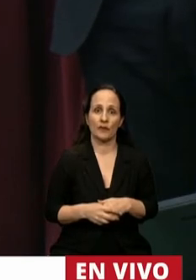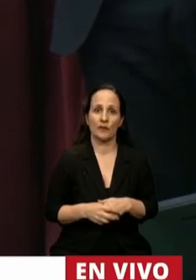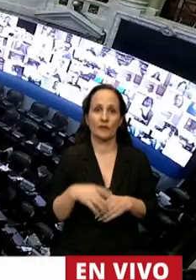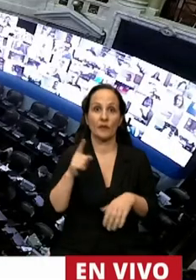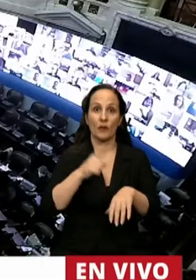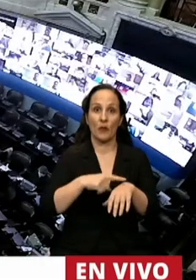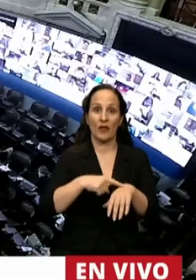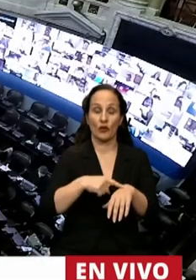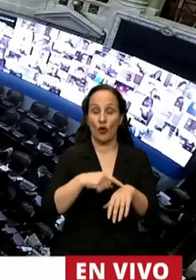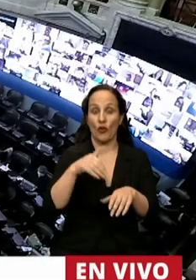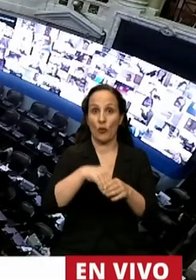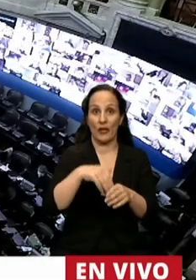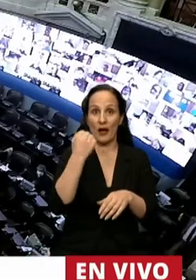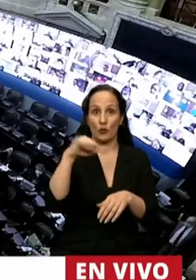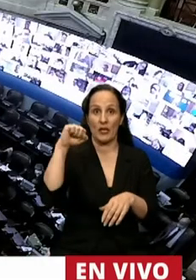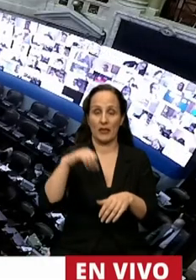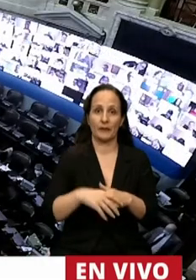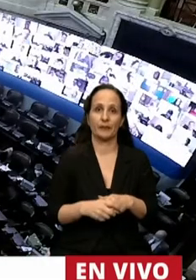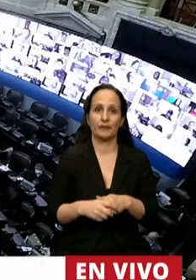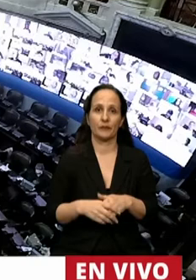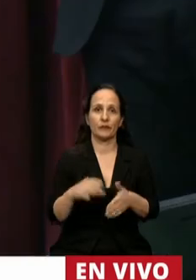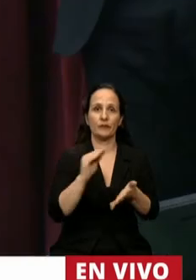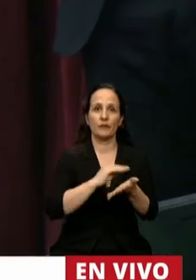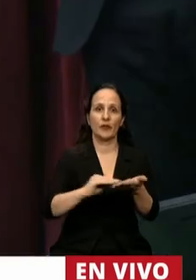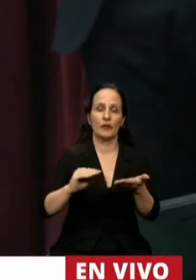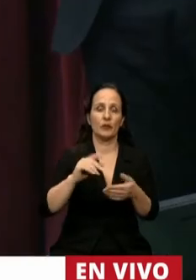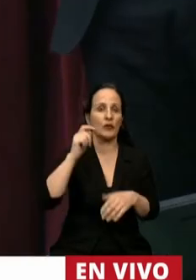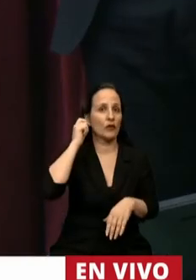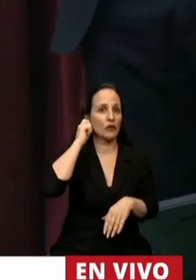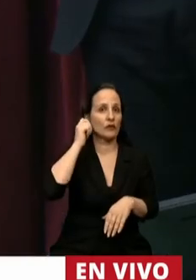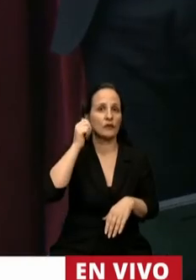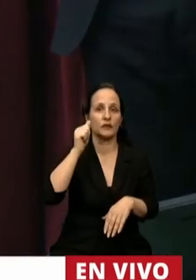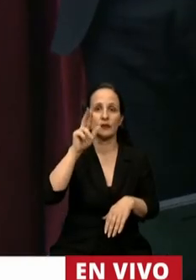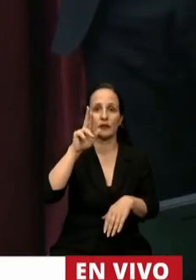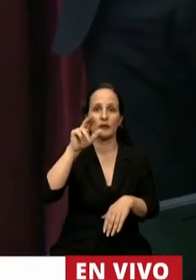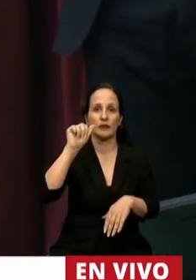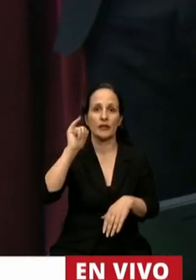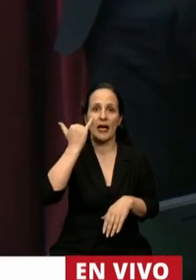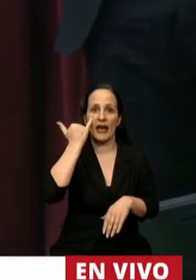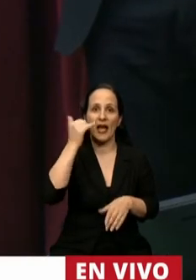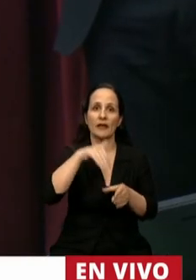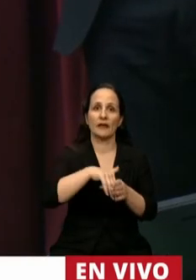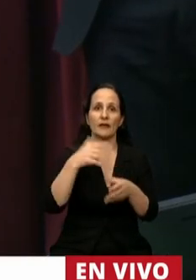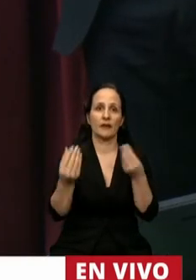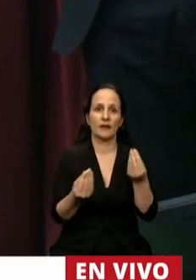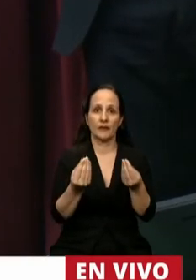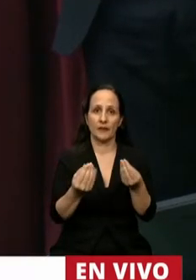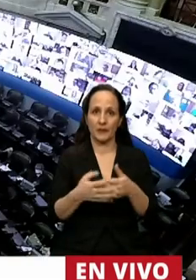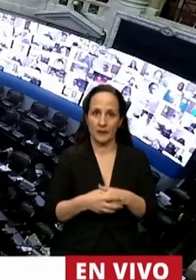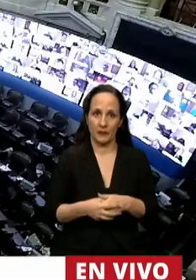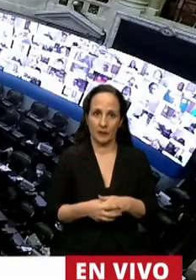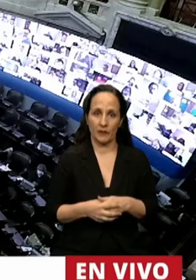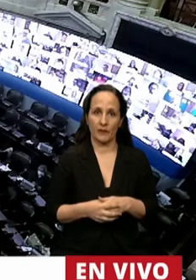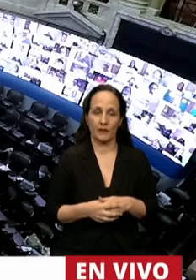Ausente a la hora de votar. Diputado Martín Verón Garay, para indicar el sentido de su voto.